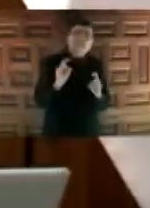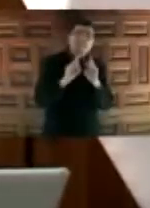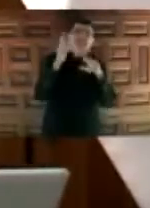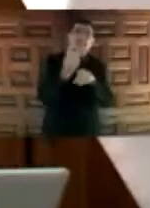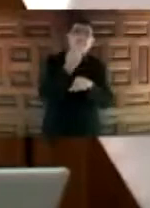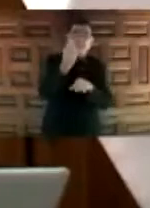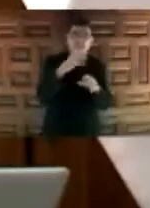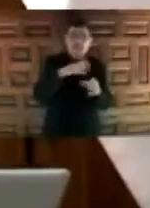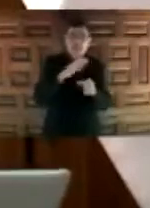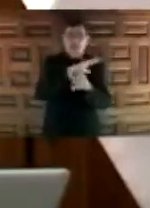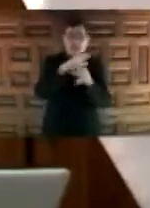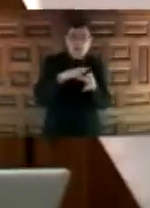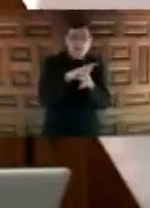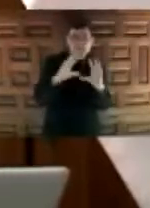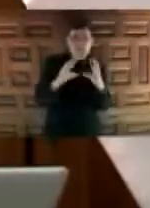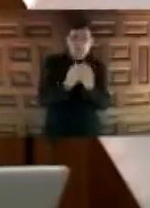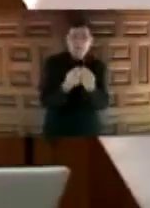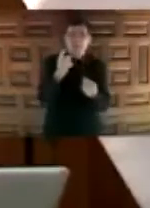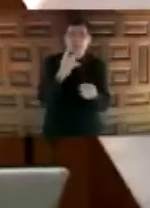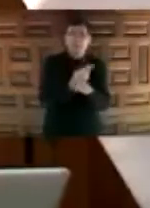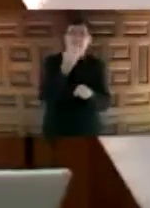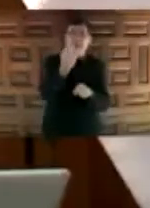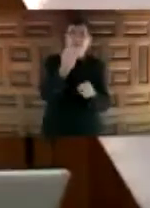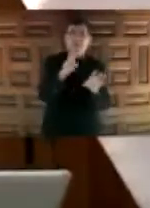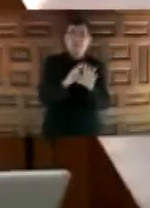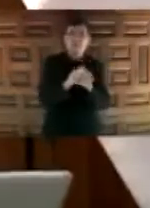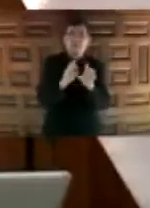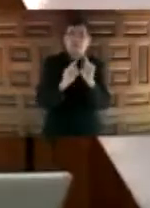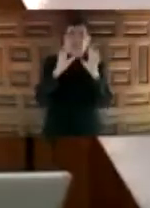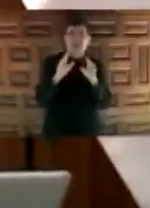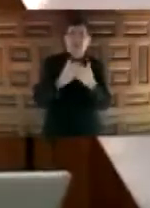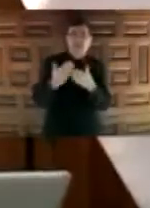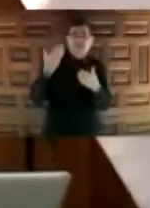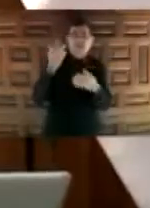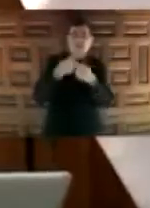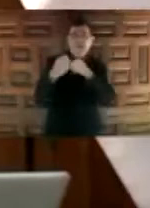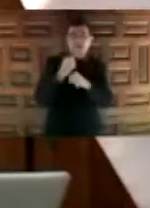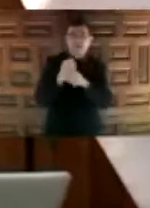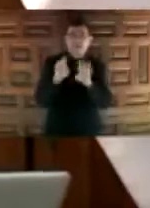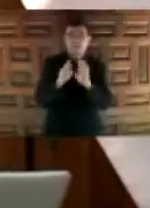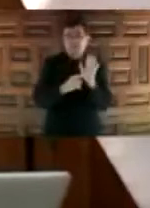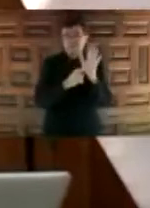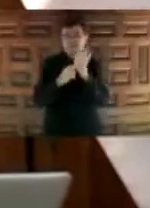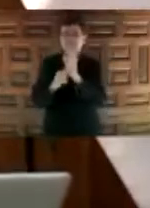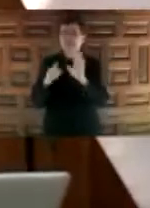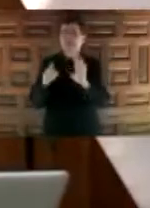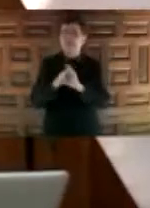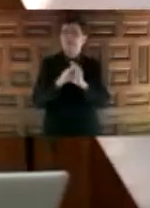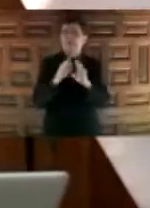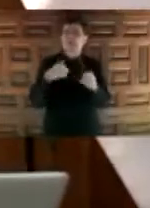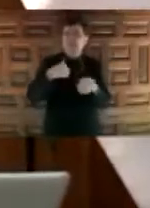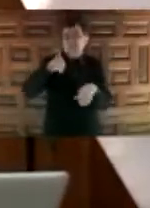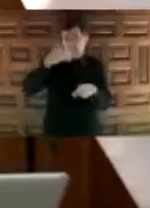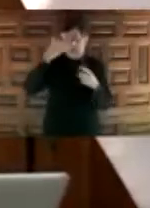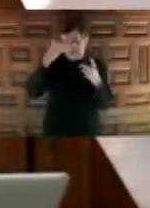que ampliemos la cobertura, lo cual está ocurriendo o ha ocurrido por lo menos en los últimos 2 años, mostrado por las cifras que